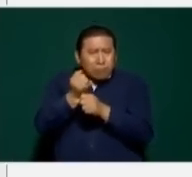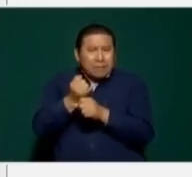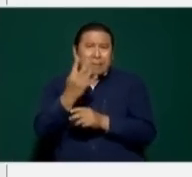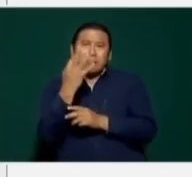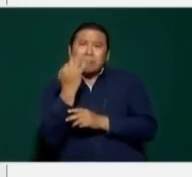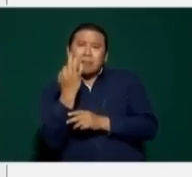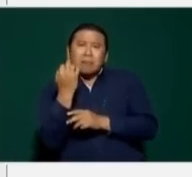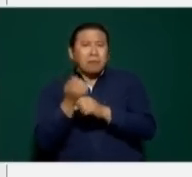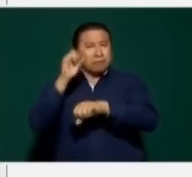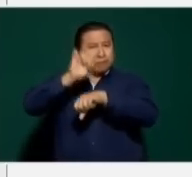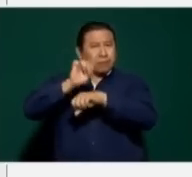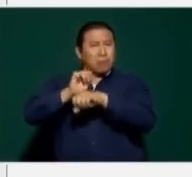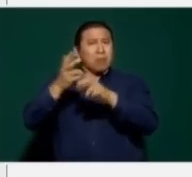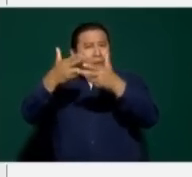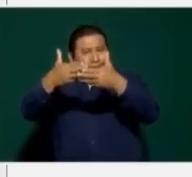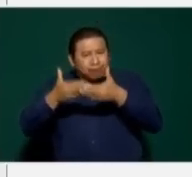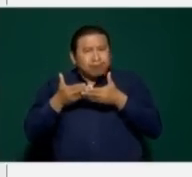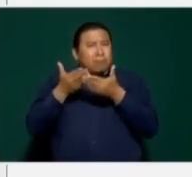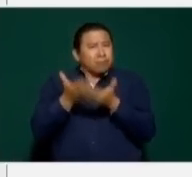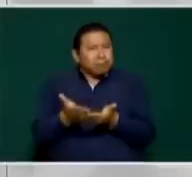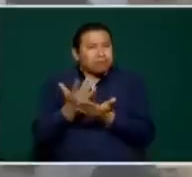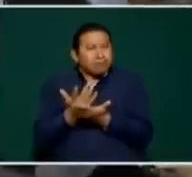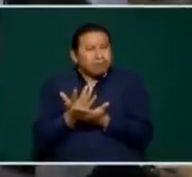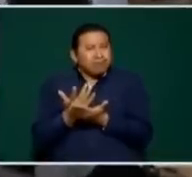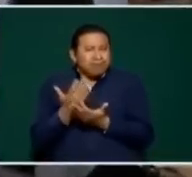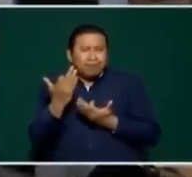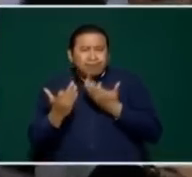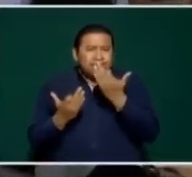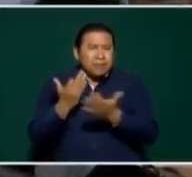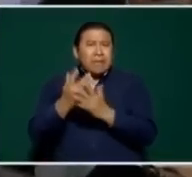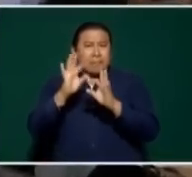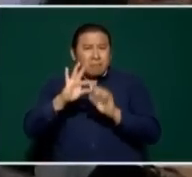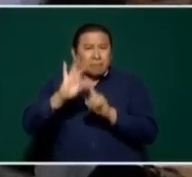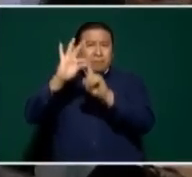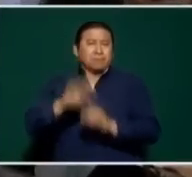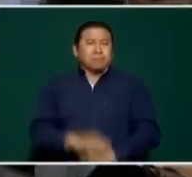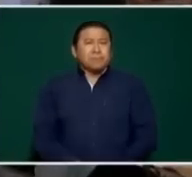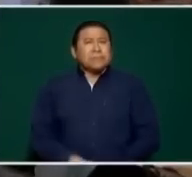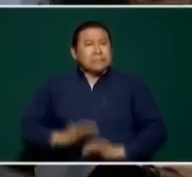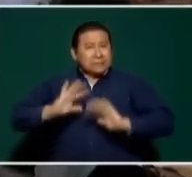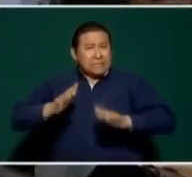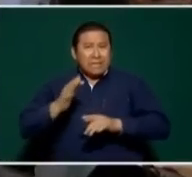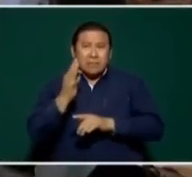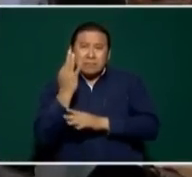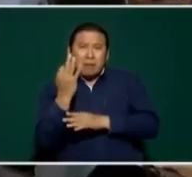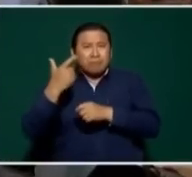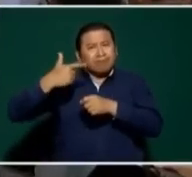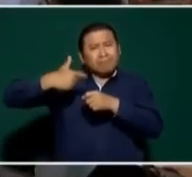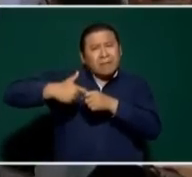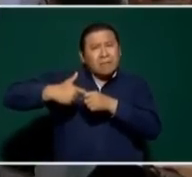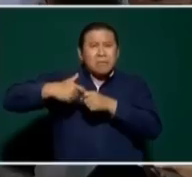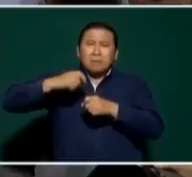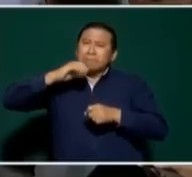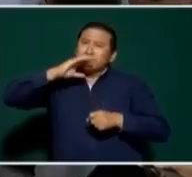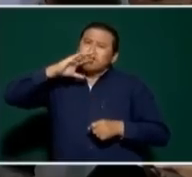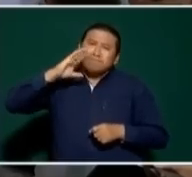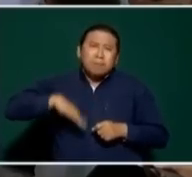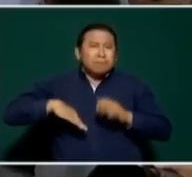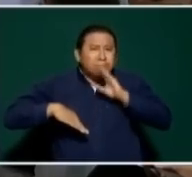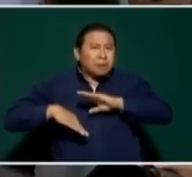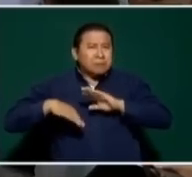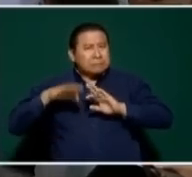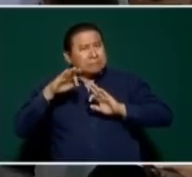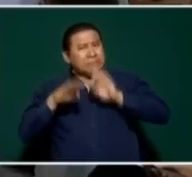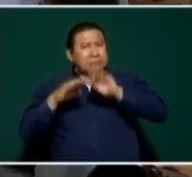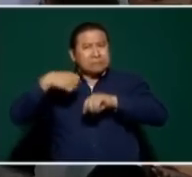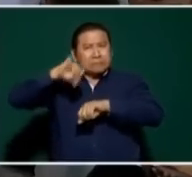tercera semana que estamos acumulando para un verificativo especial. Y encontramos tres gasolineras muy mal portadas en